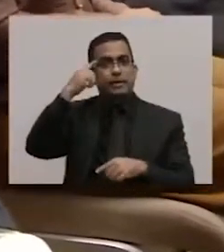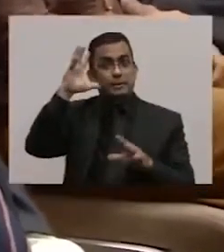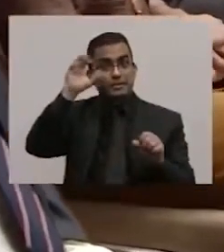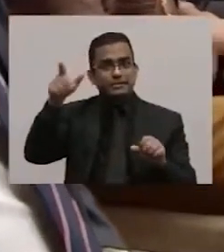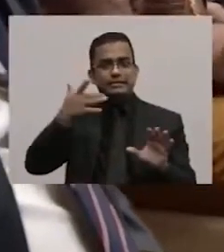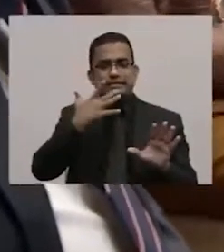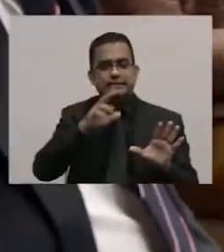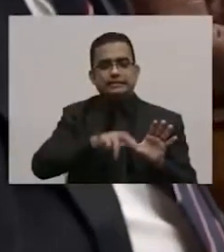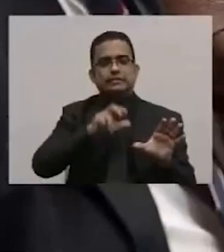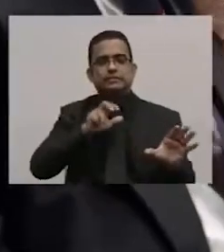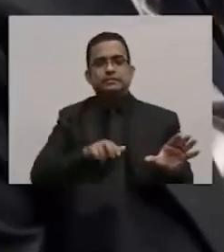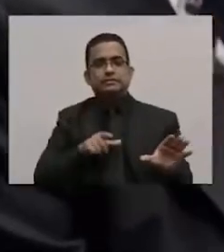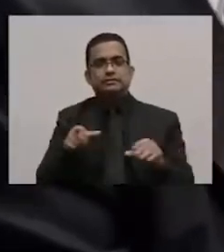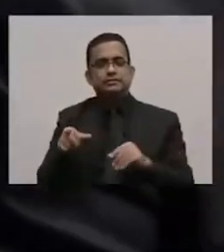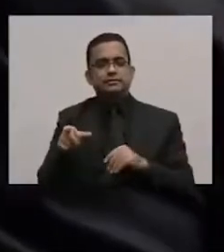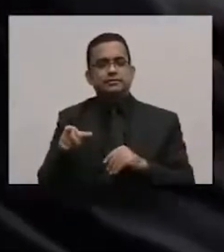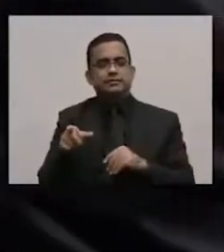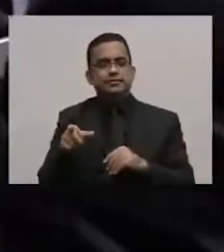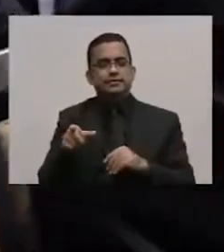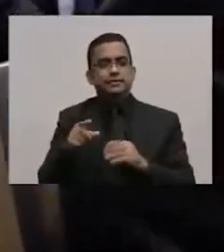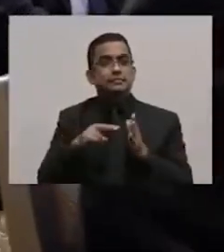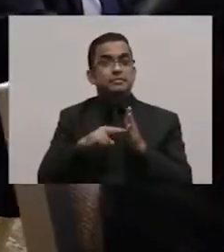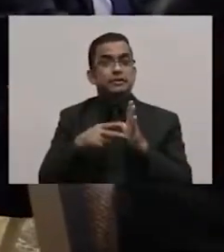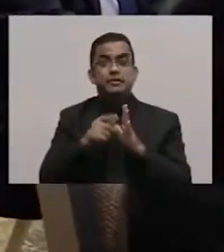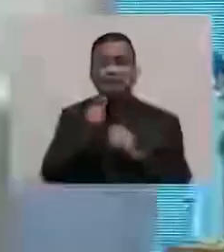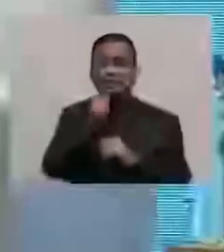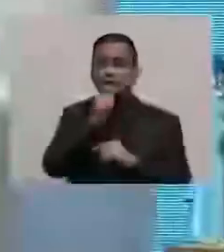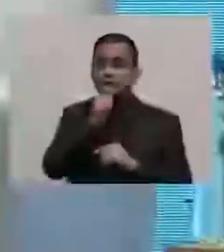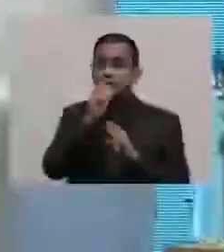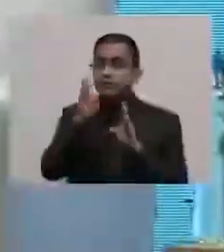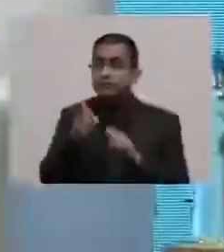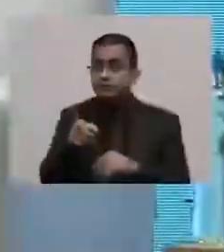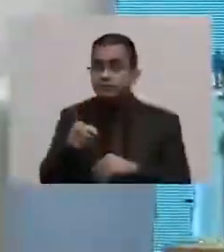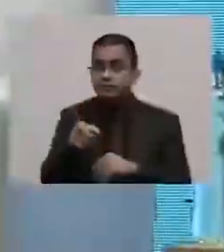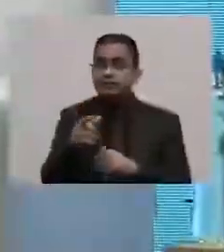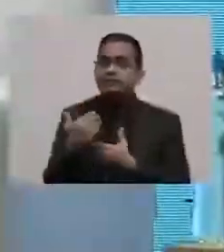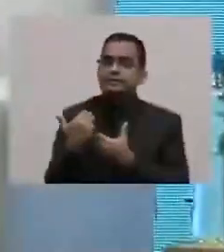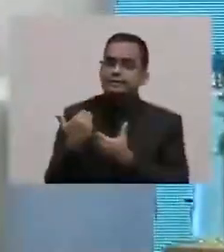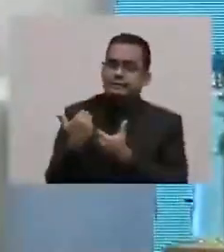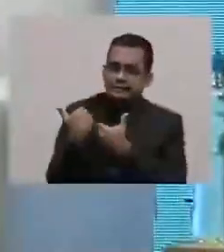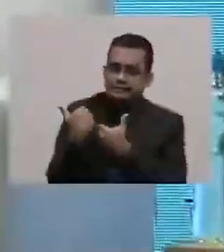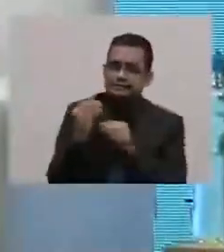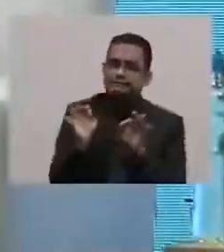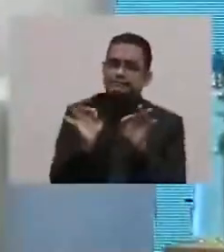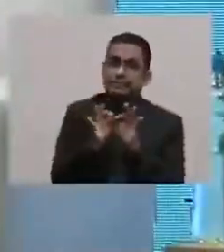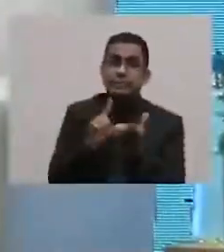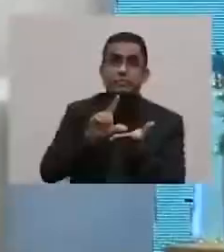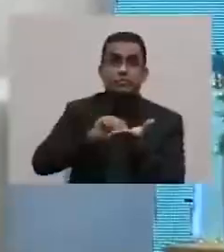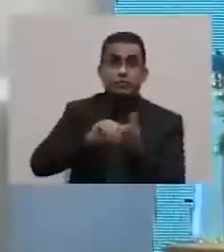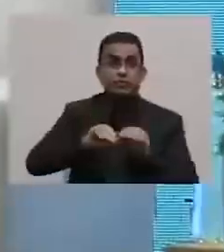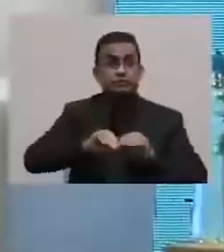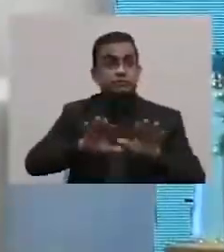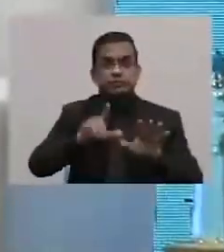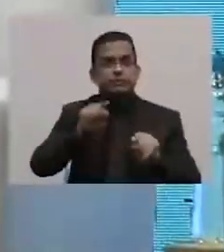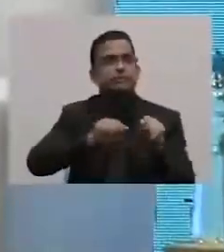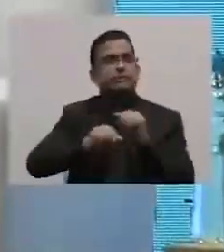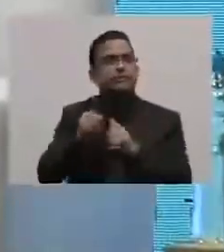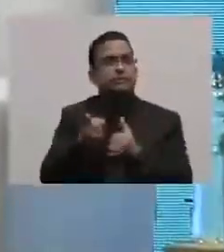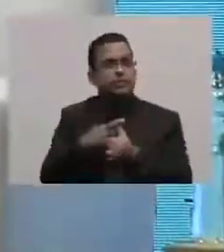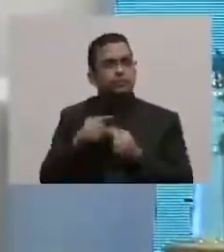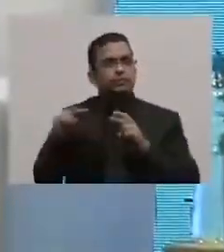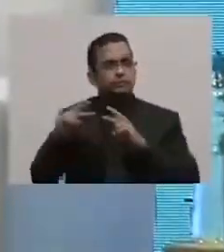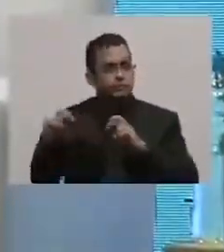procesarlo políticamente. Por tanto, los medios nos aseguramos, cuando publicamos una información, de la investigación,